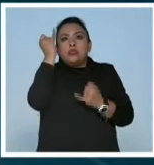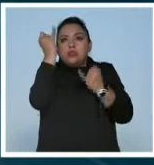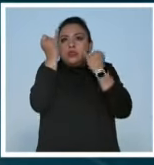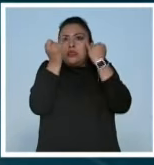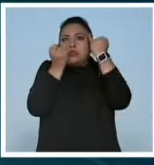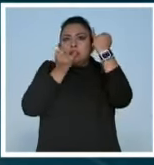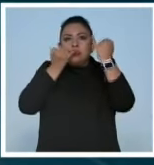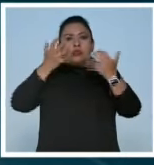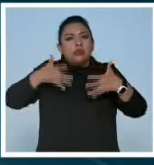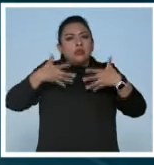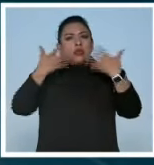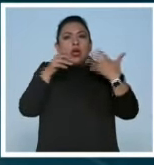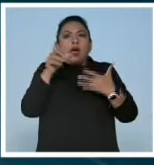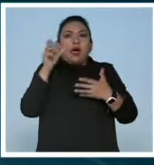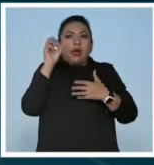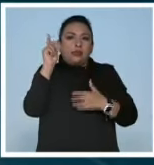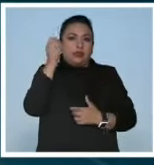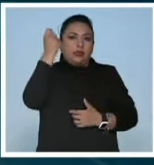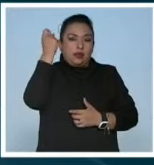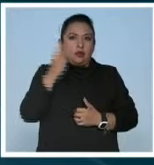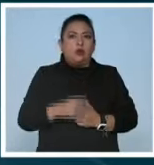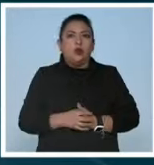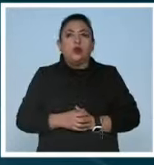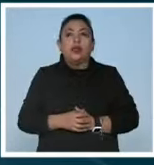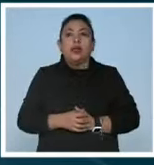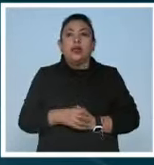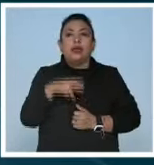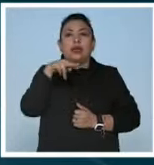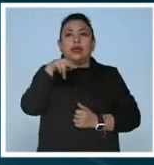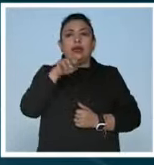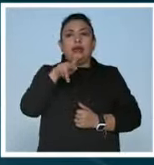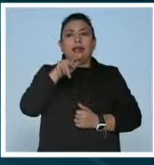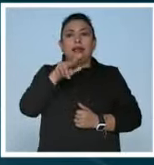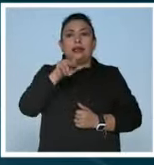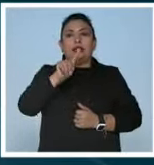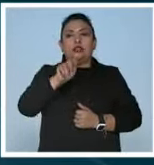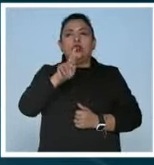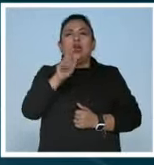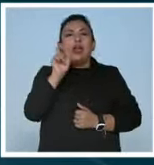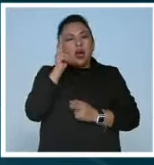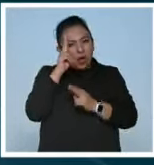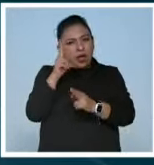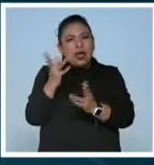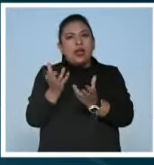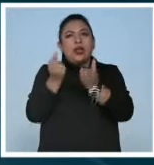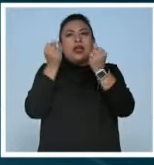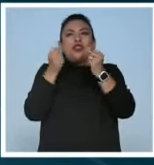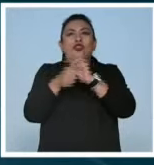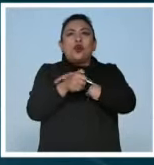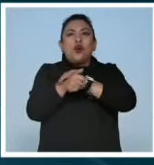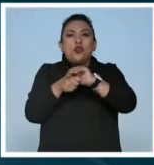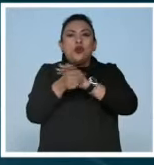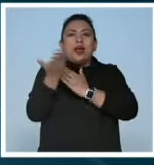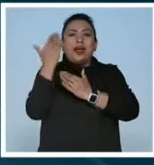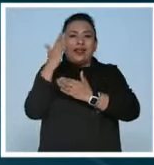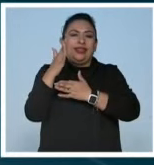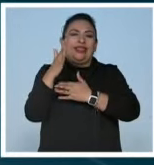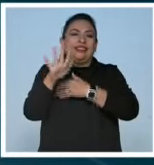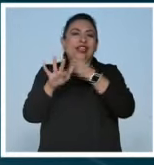imaginación en el mundo de la tecnología. Naked Nature, a manera de homenaje, recupera el nombre de una tortuga que fue mascota de